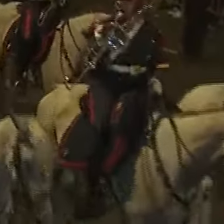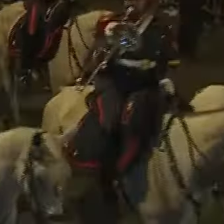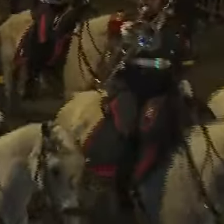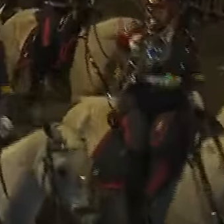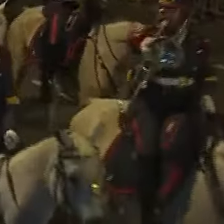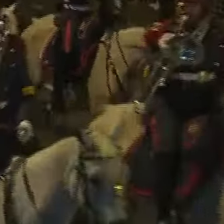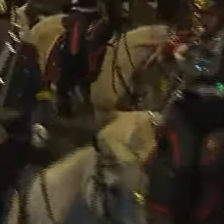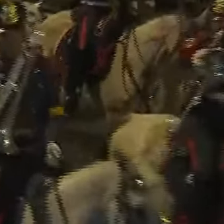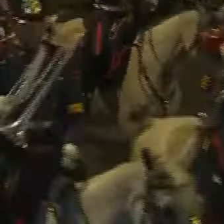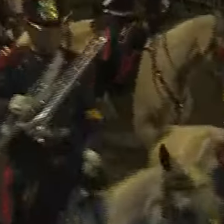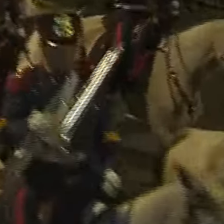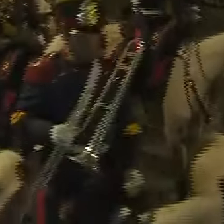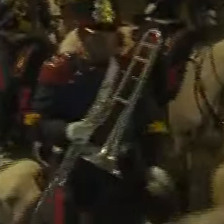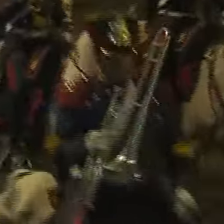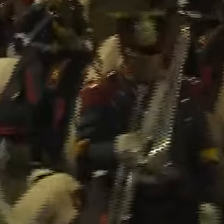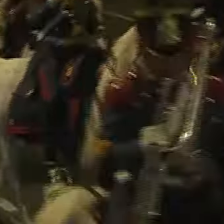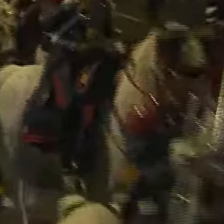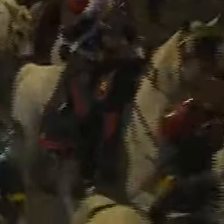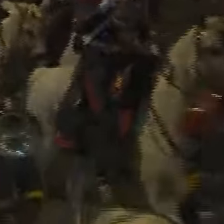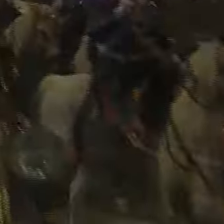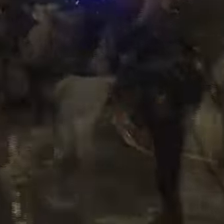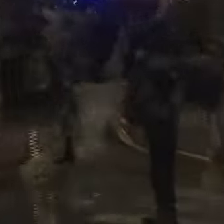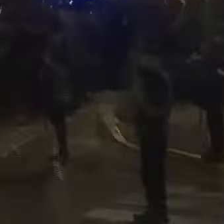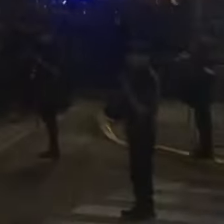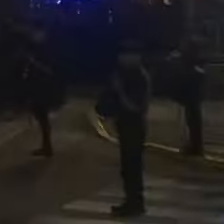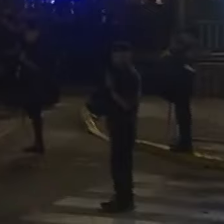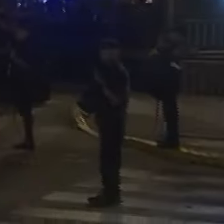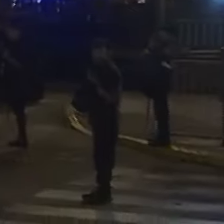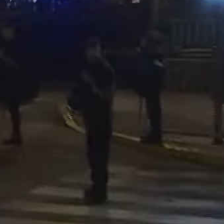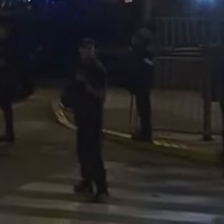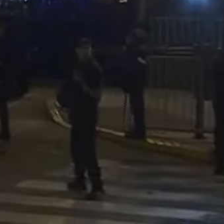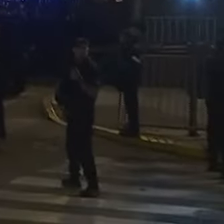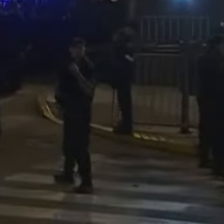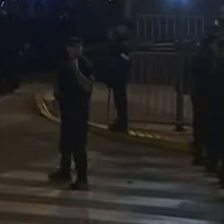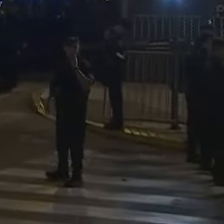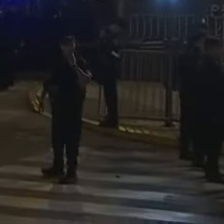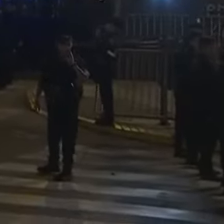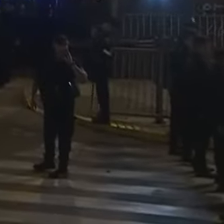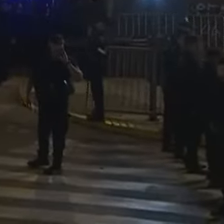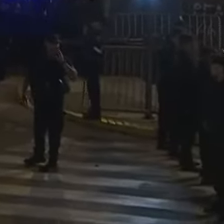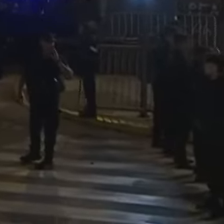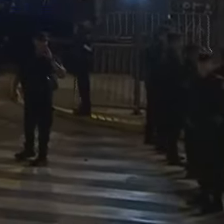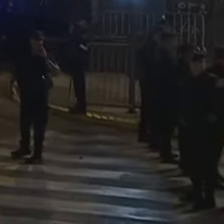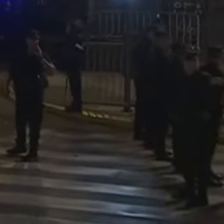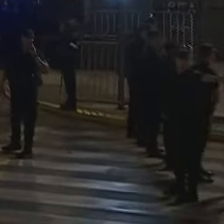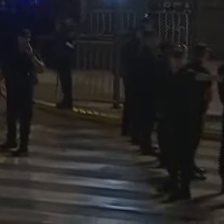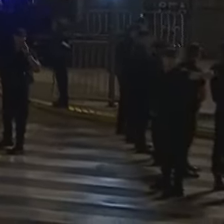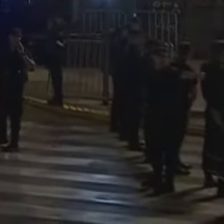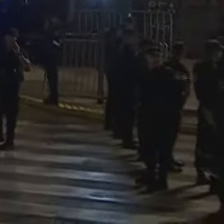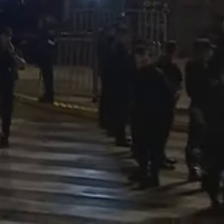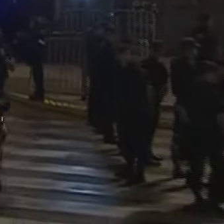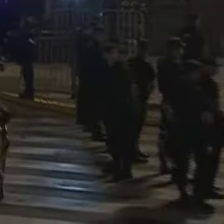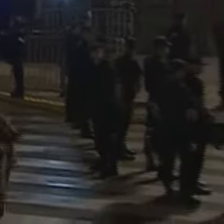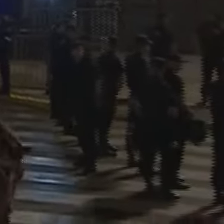seguridad y, por supuesto, la llegada del señor Presidente de la Nación a este recinto.